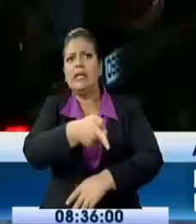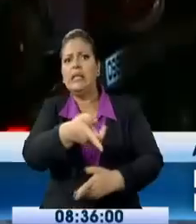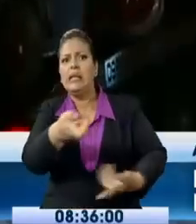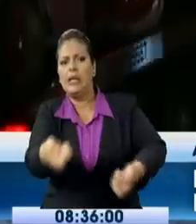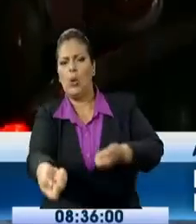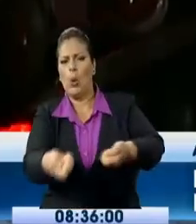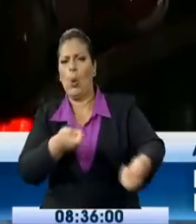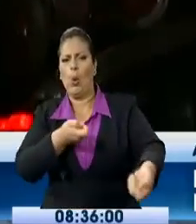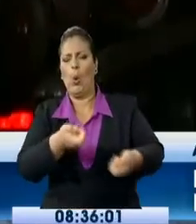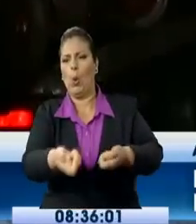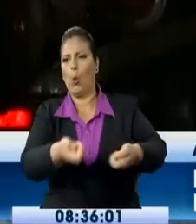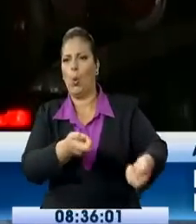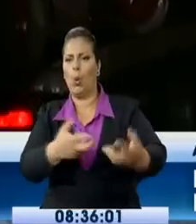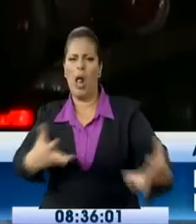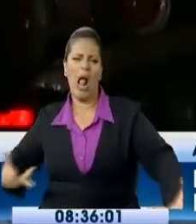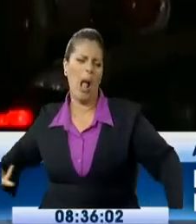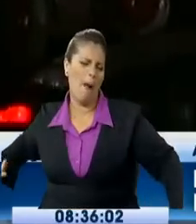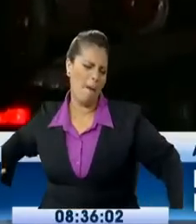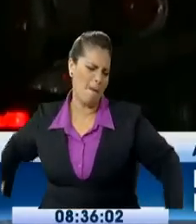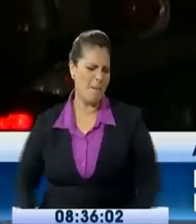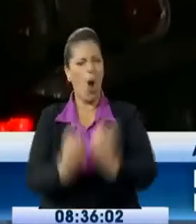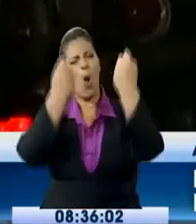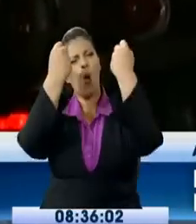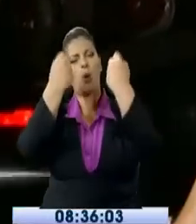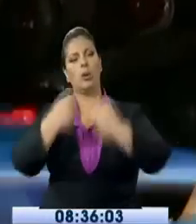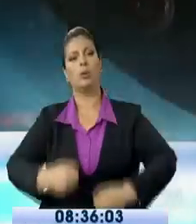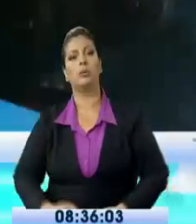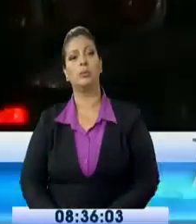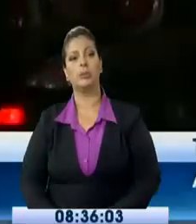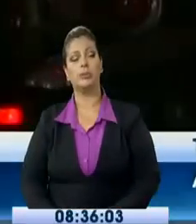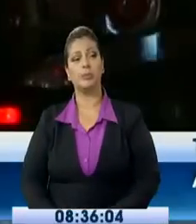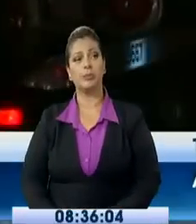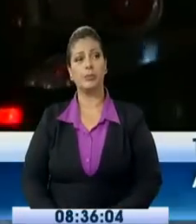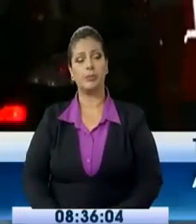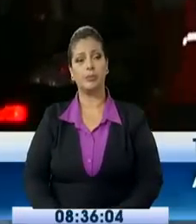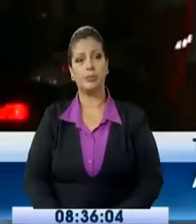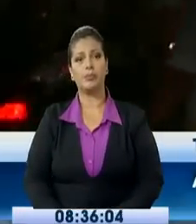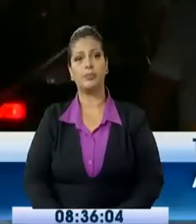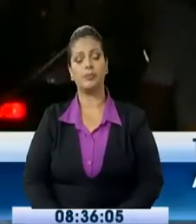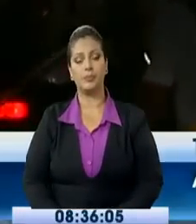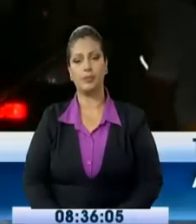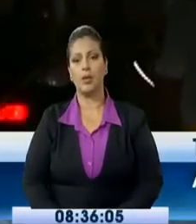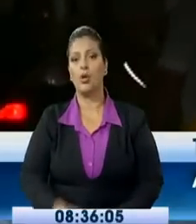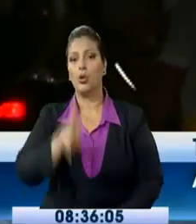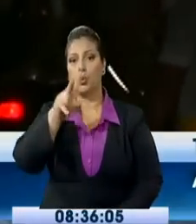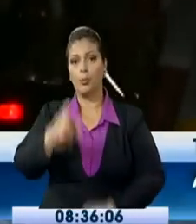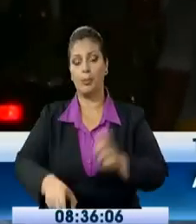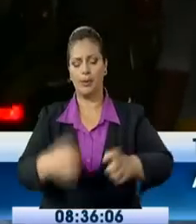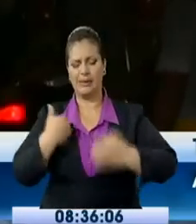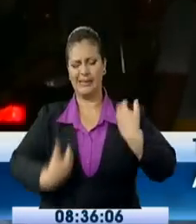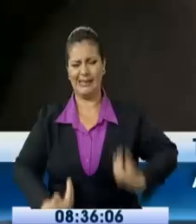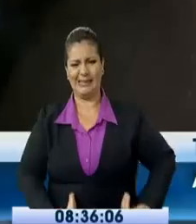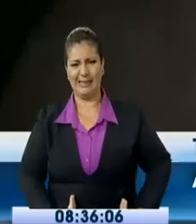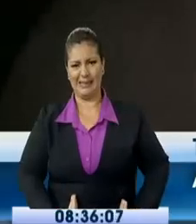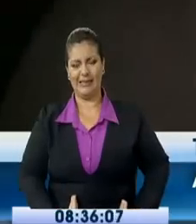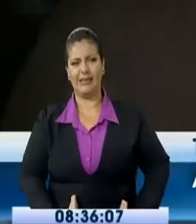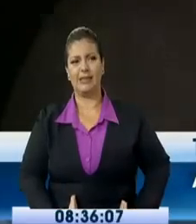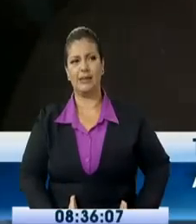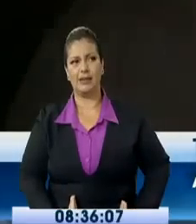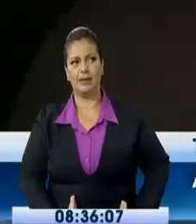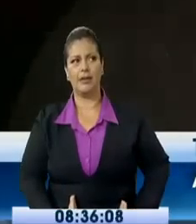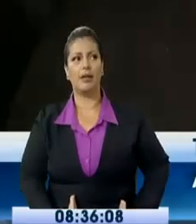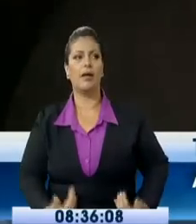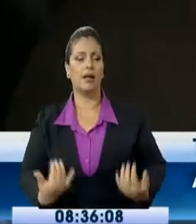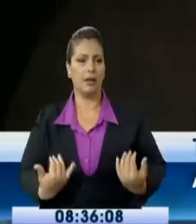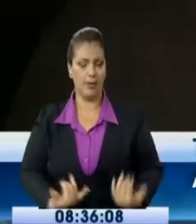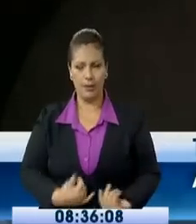tráiler. Es un choque por alcance. Aparentemente el vehículo se ha dado contra un tráiler. Hay dos personas heridas, el conductor y el acompañante. Nosotros